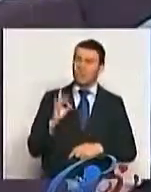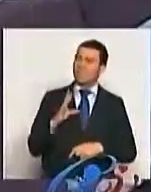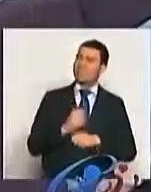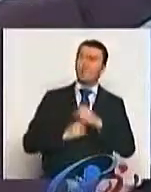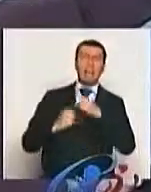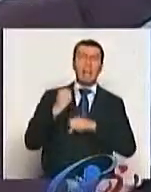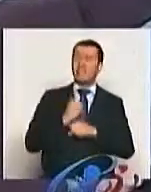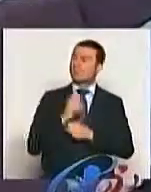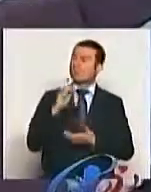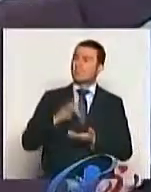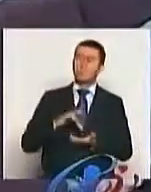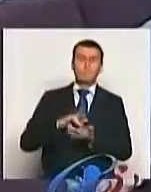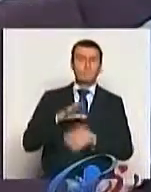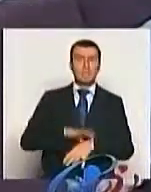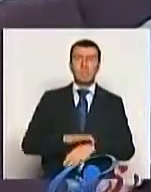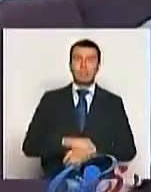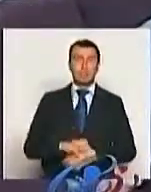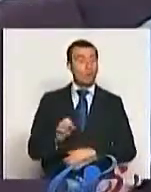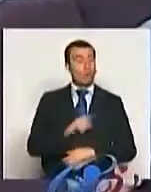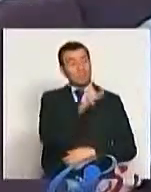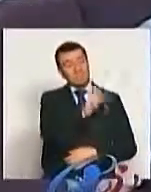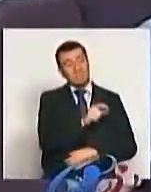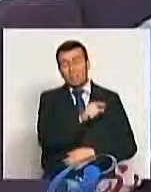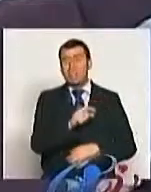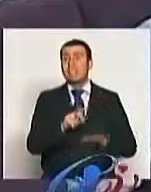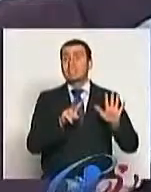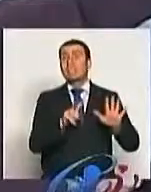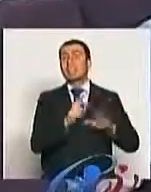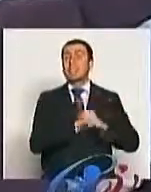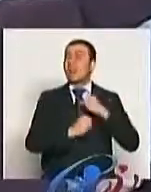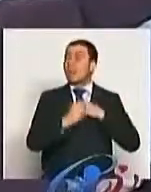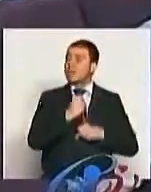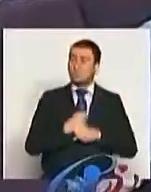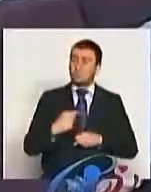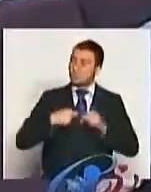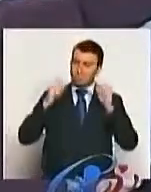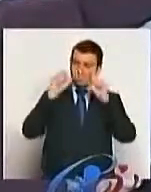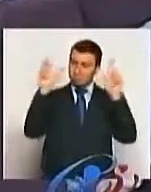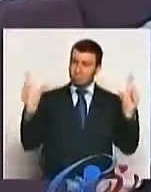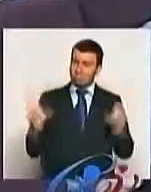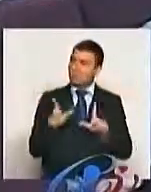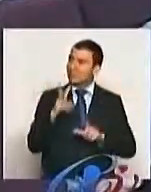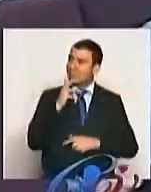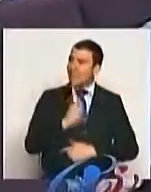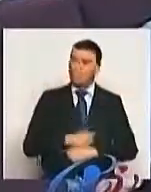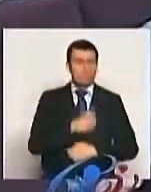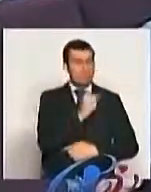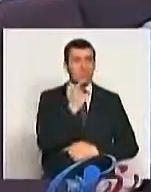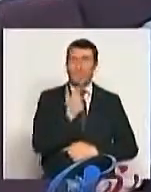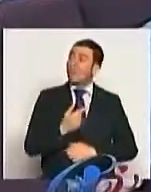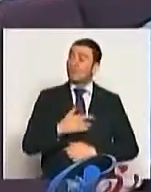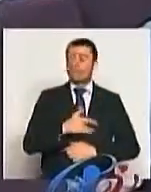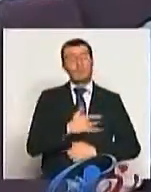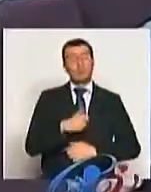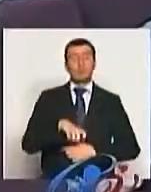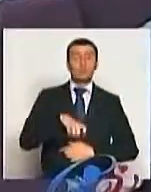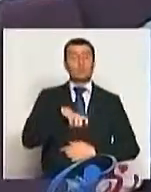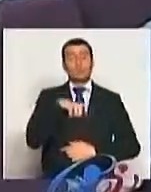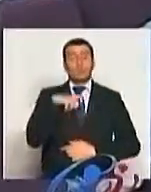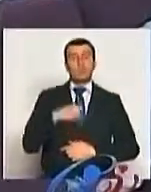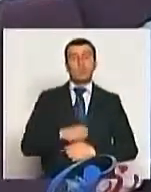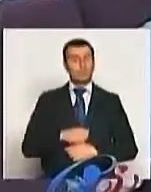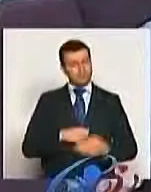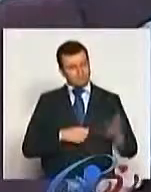no me hago exámenes, y lo dicen con mucho orgullo. Y entonces uno dice, bueno, vamos a ver